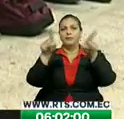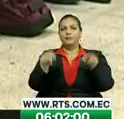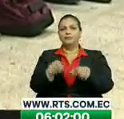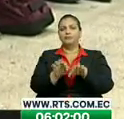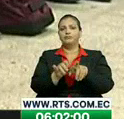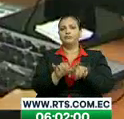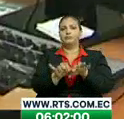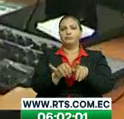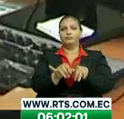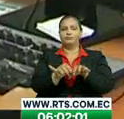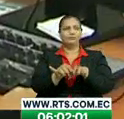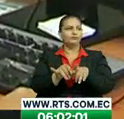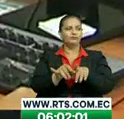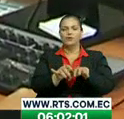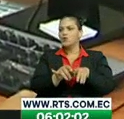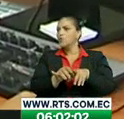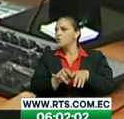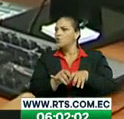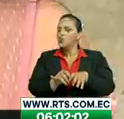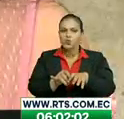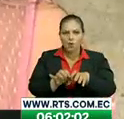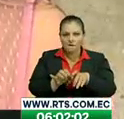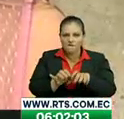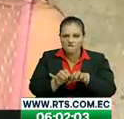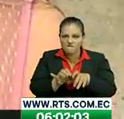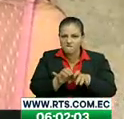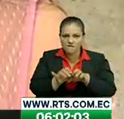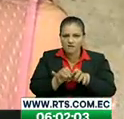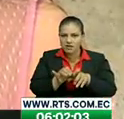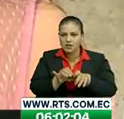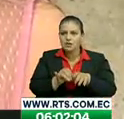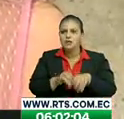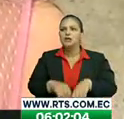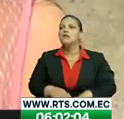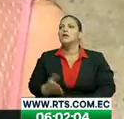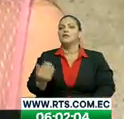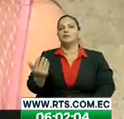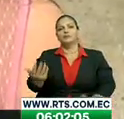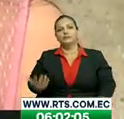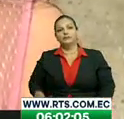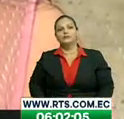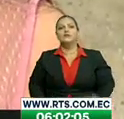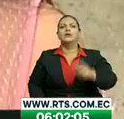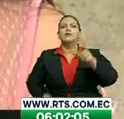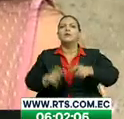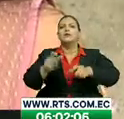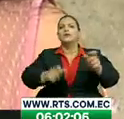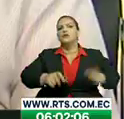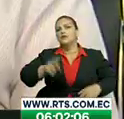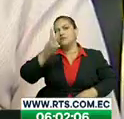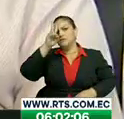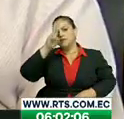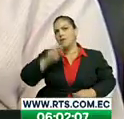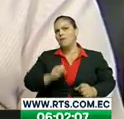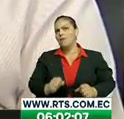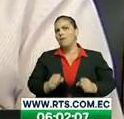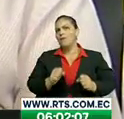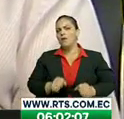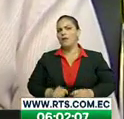también le declaran la guerra a los tramitadores. Las personas que aceptan eso, quieren hacer eso, son personas que no son capaces de todo.